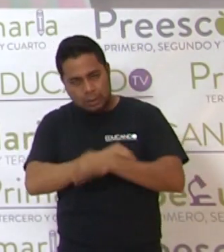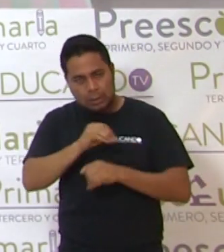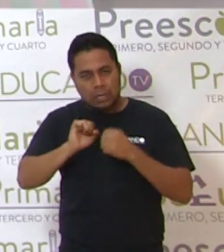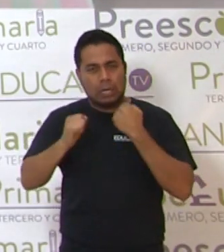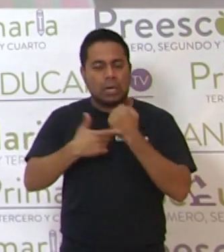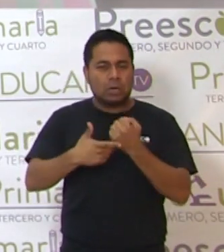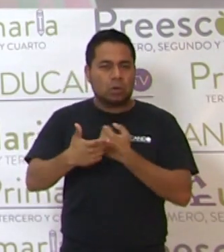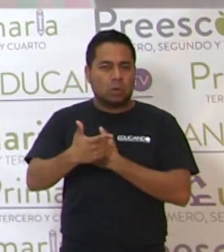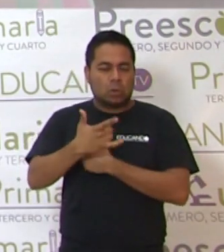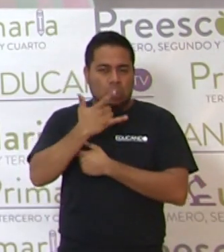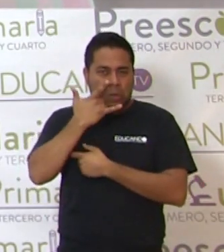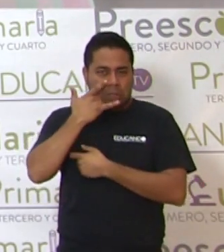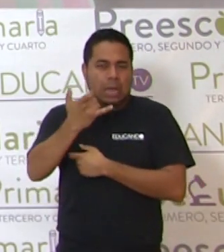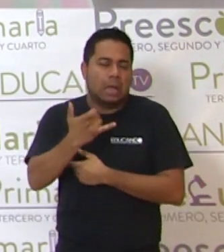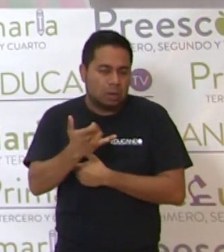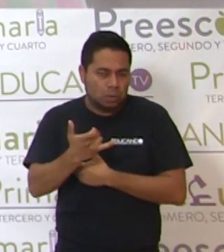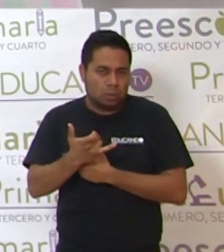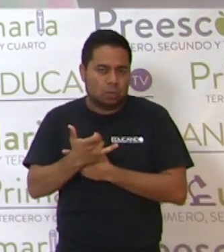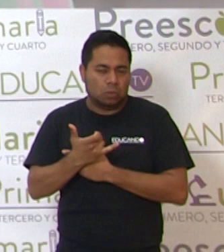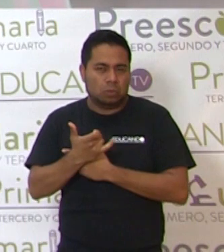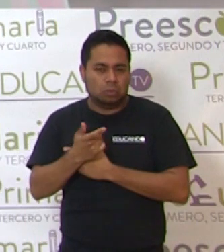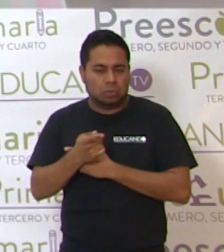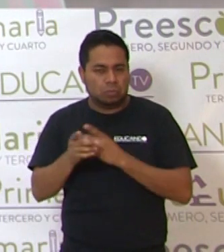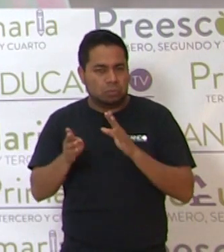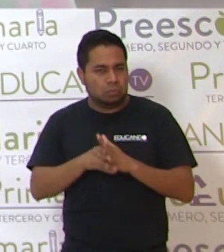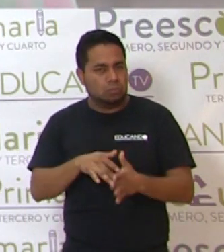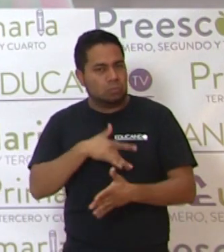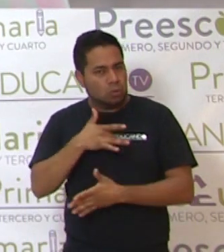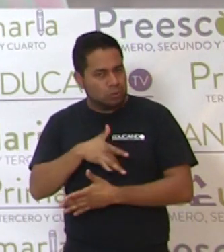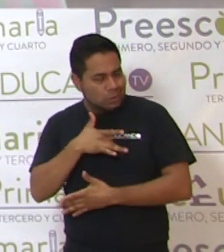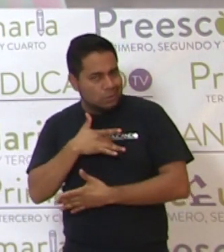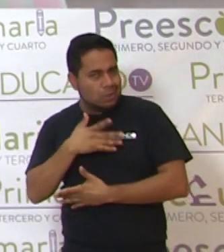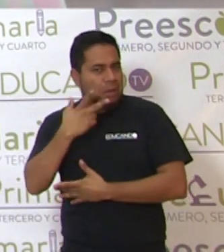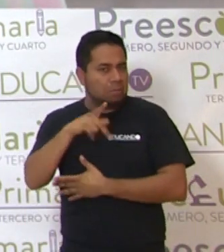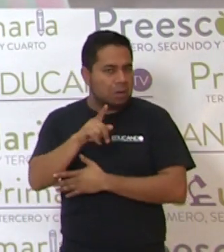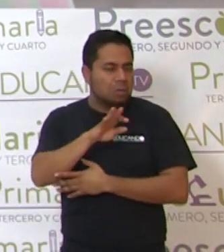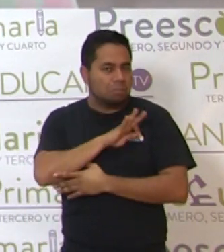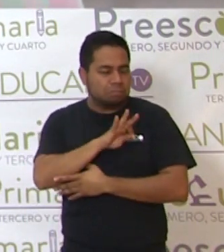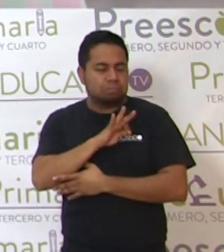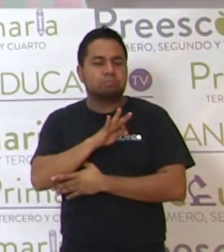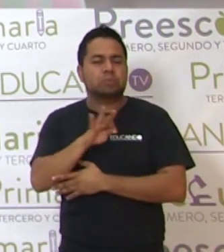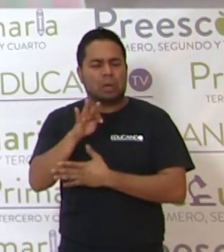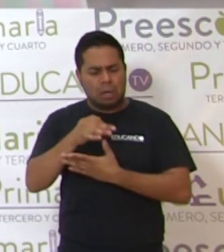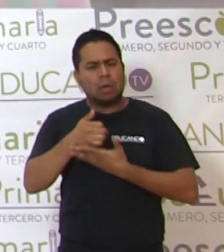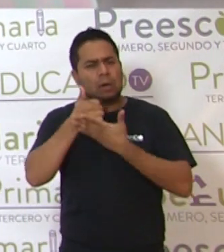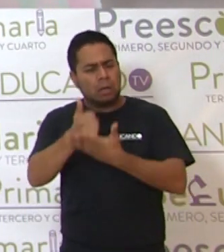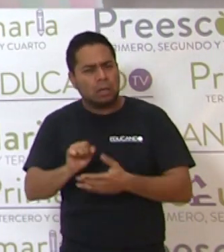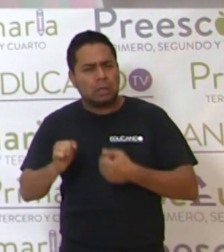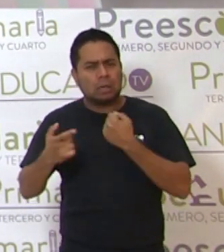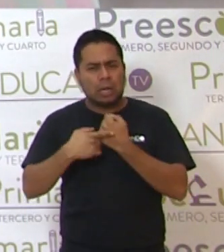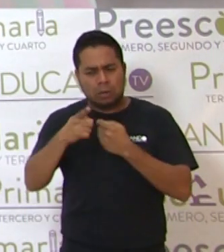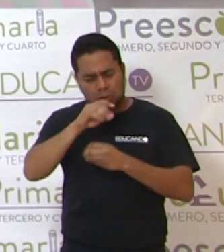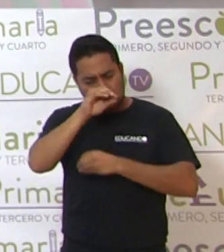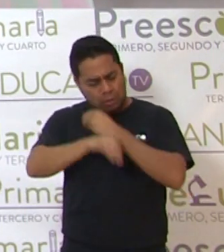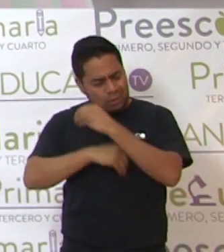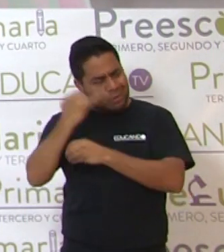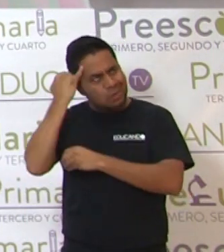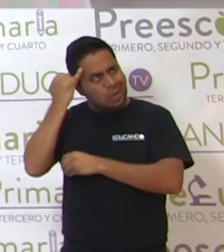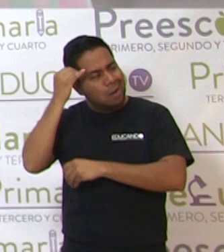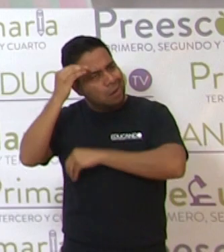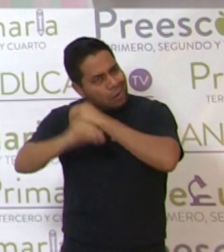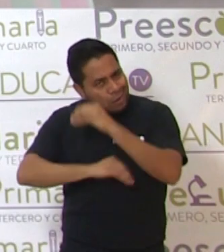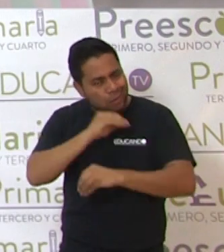extraño, que tal vez lo puedas ver un poco raro, pero puede funcionarte el que tú vayas plasmando tus